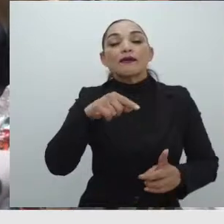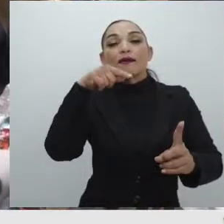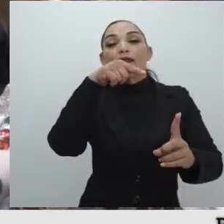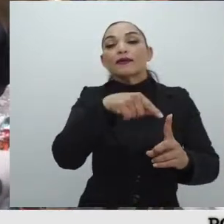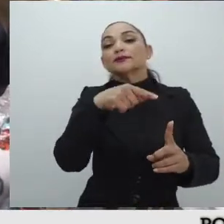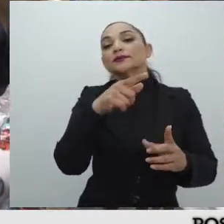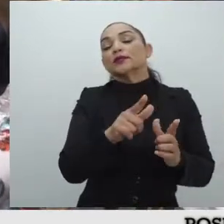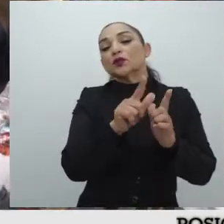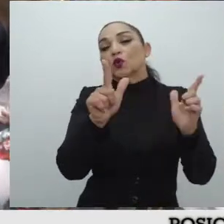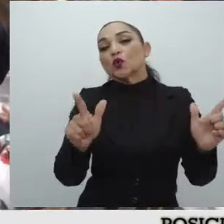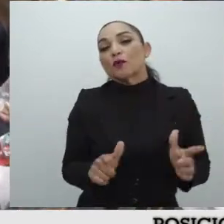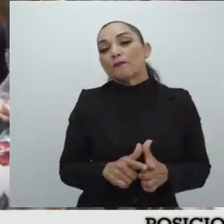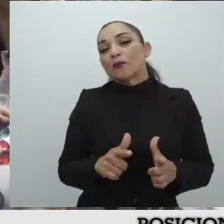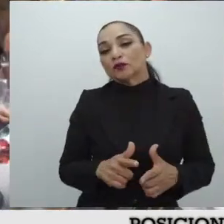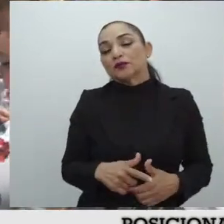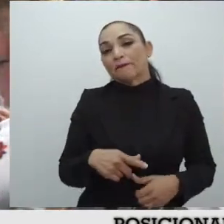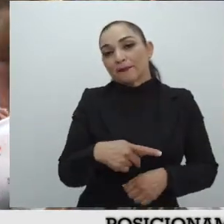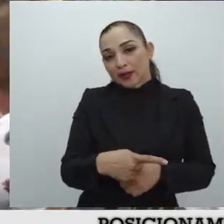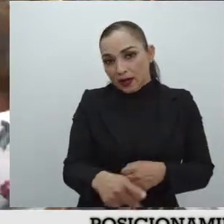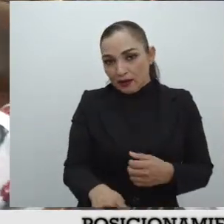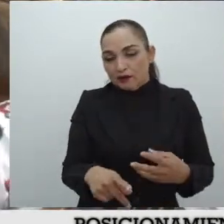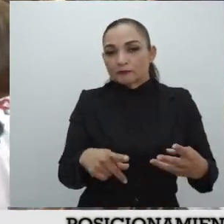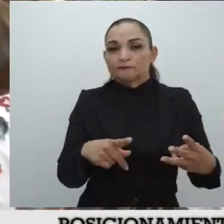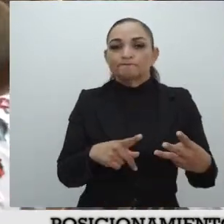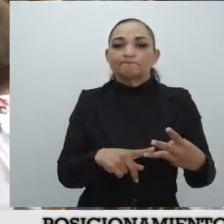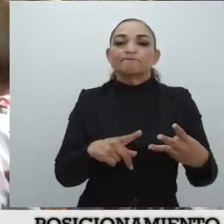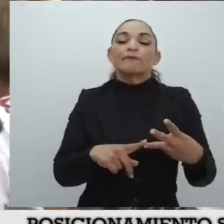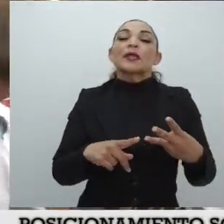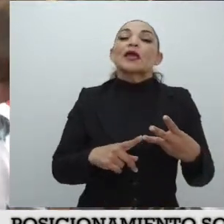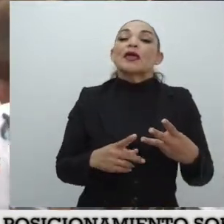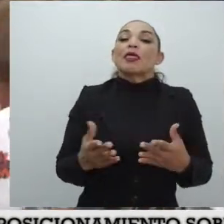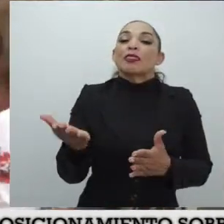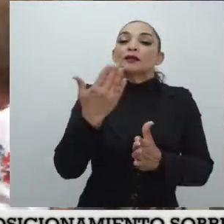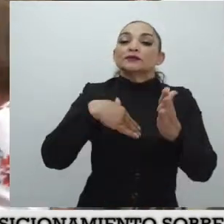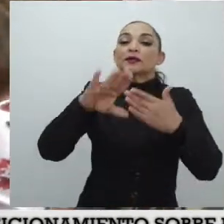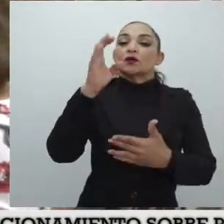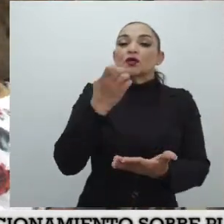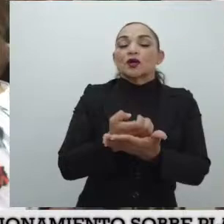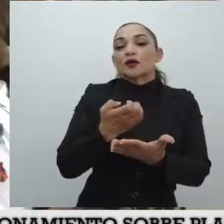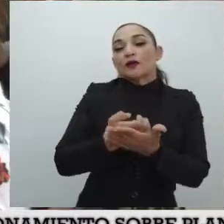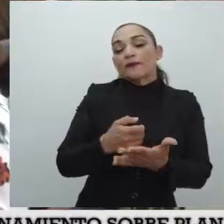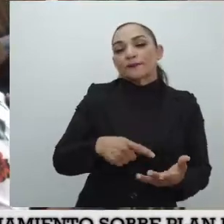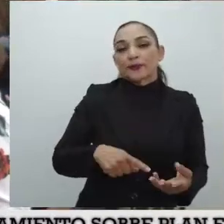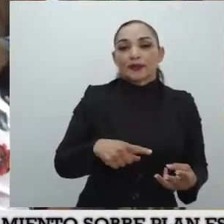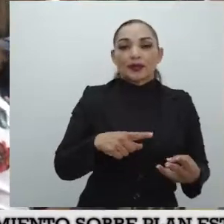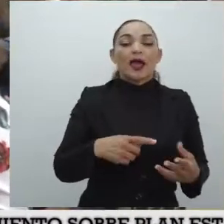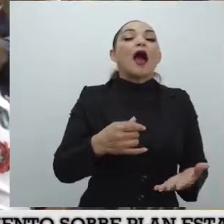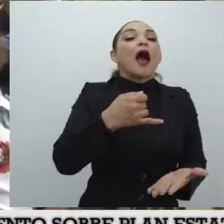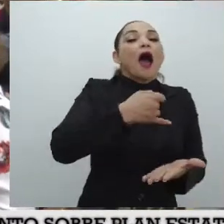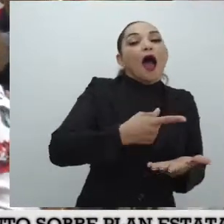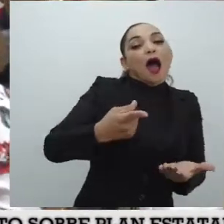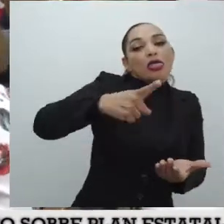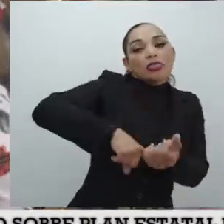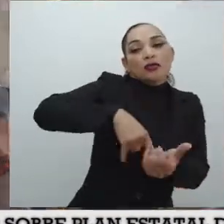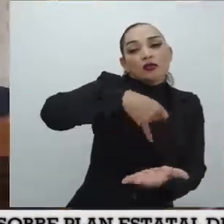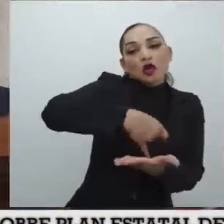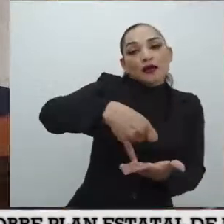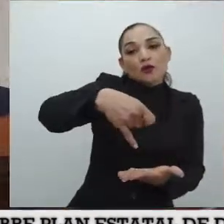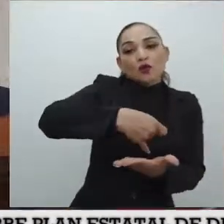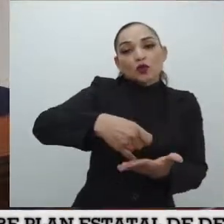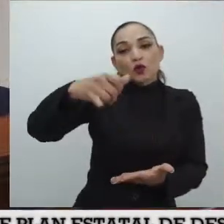vulnerables. Eje 2, desarrollo económico que contempla agricultura y ganadería sostenibles para el